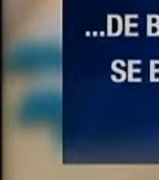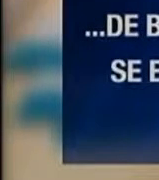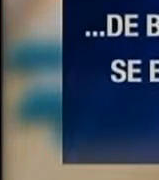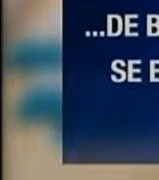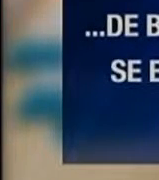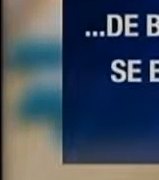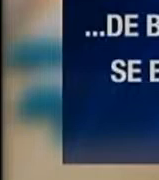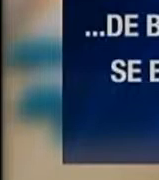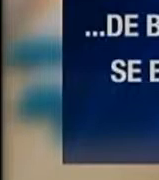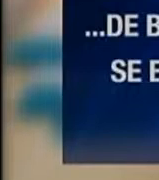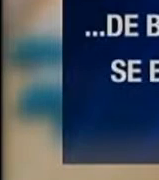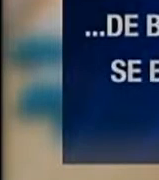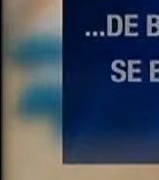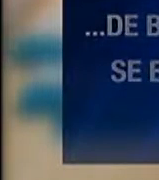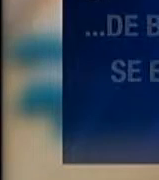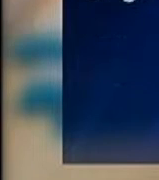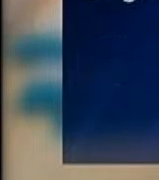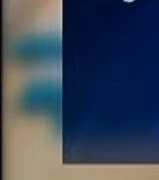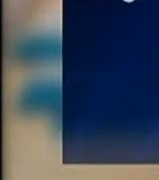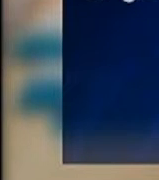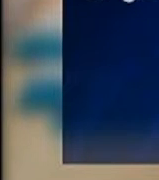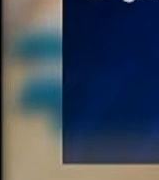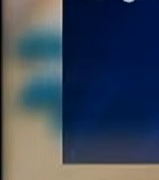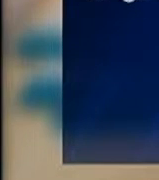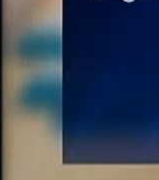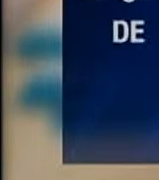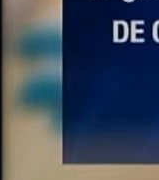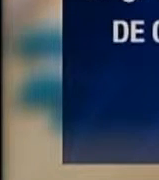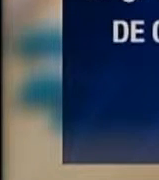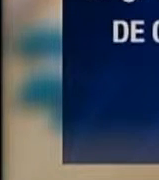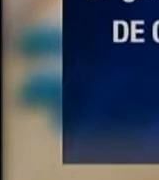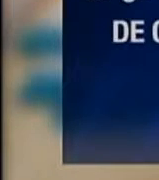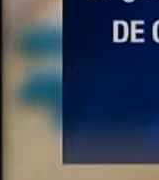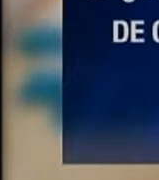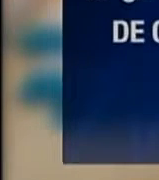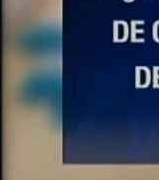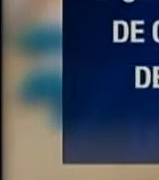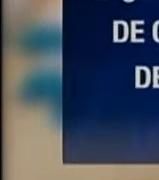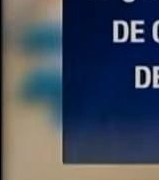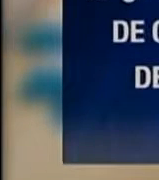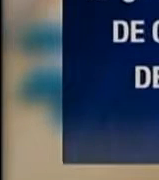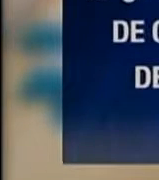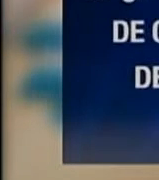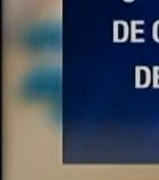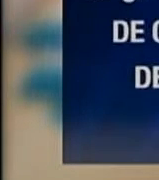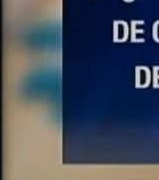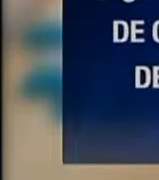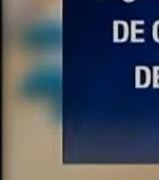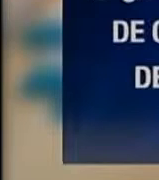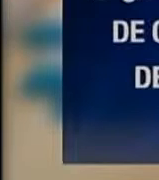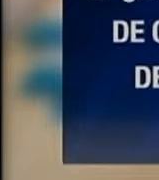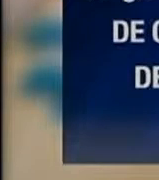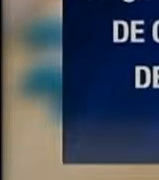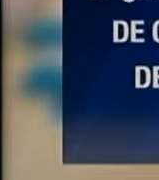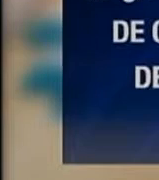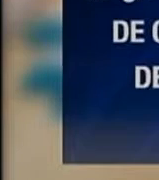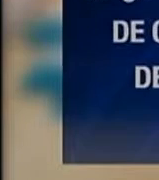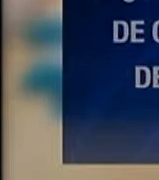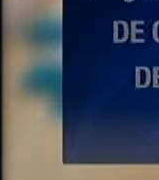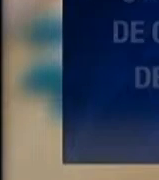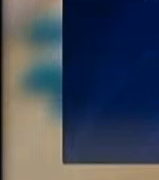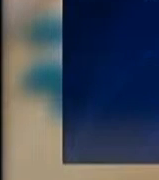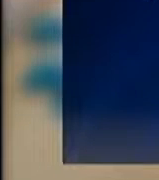eleve el valor del pasaje? Y la segunda pregunta dice, ¿considera usted que después de que se reforme el sistema de servicio